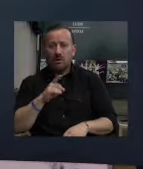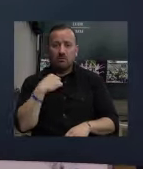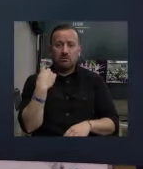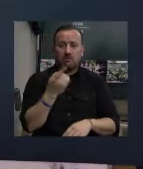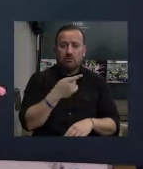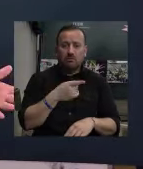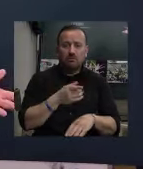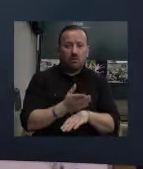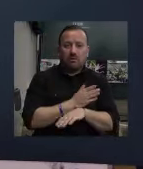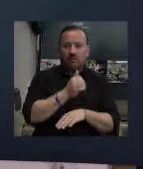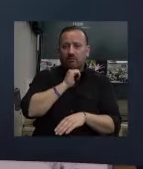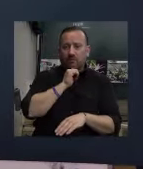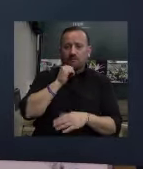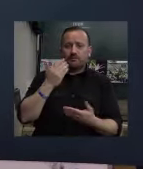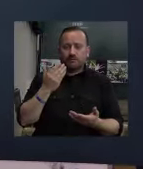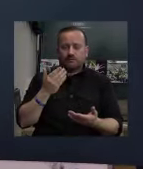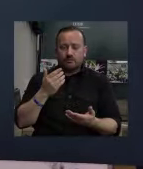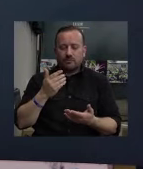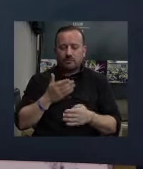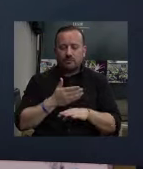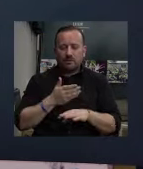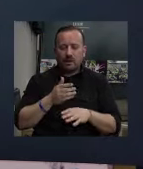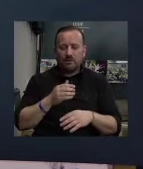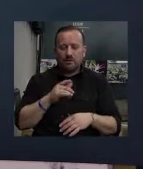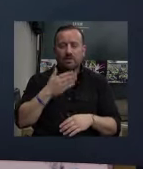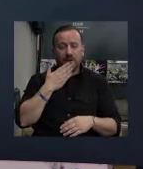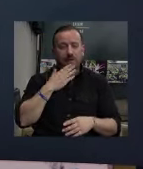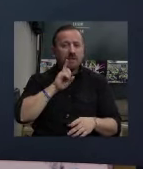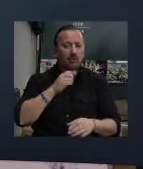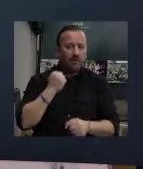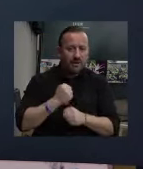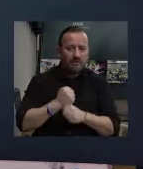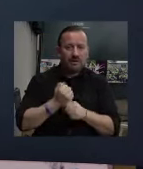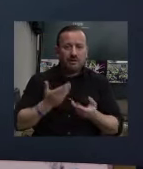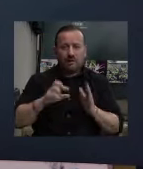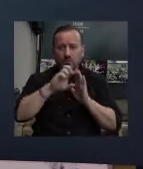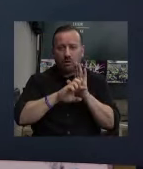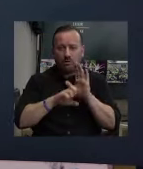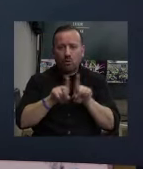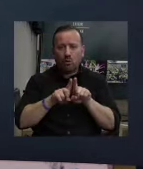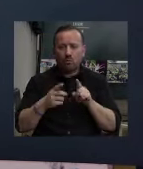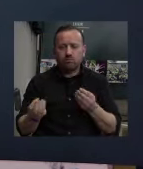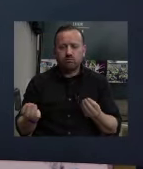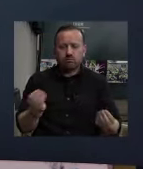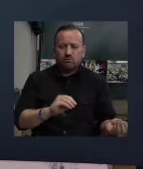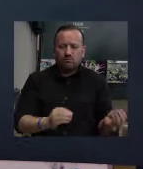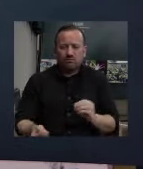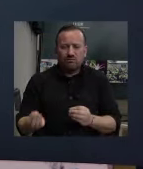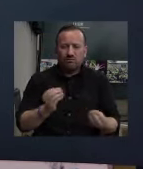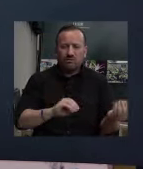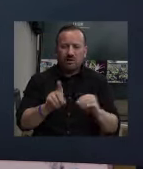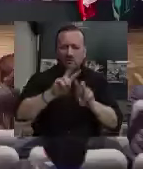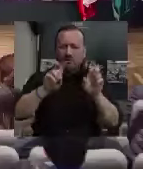después porque ya no va a haber ninguna posibilidad no entonces También estamos trabajando y este proyecto combina muy bien justamente con